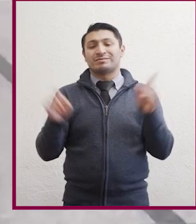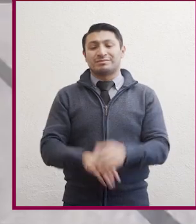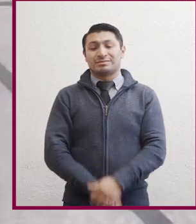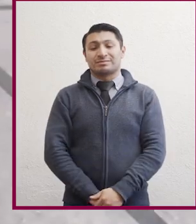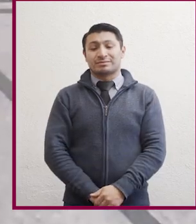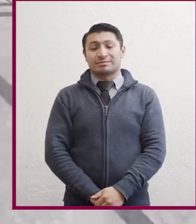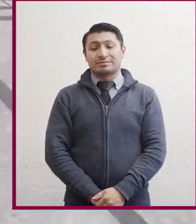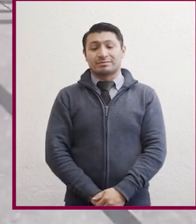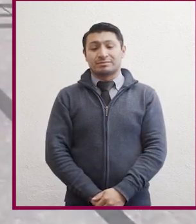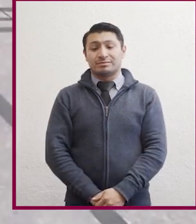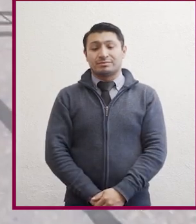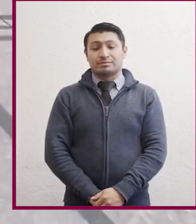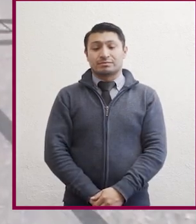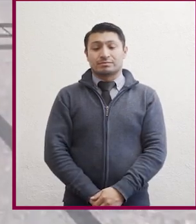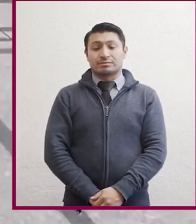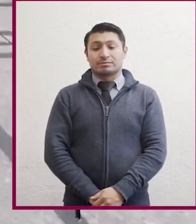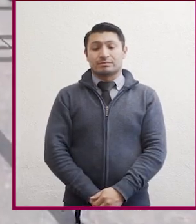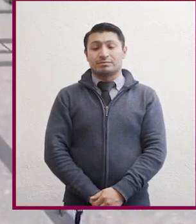abierta.